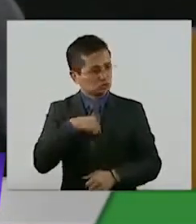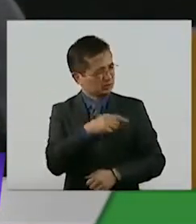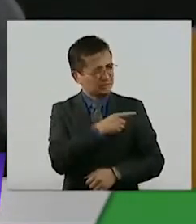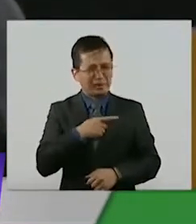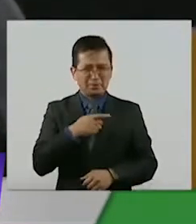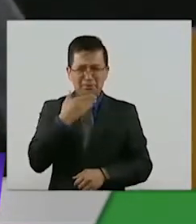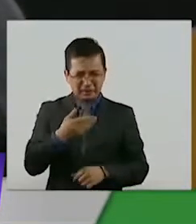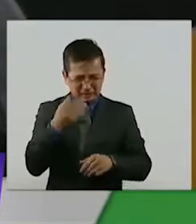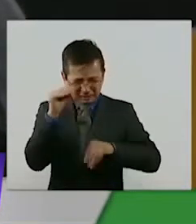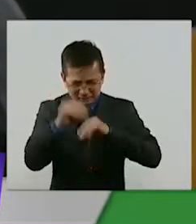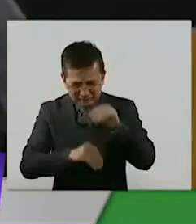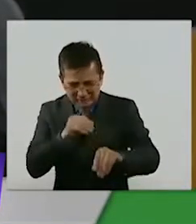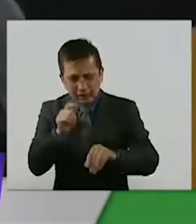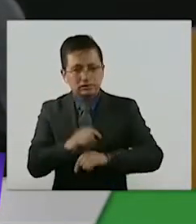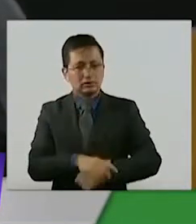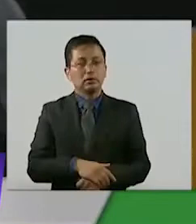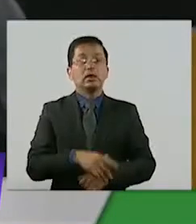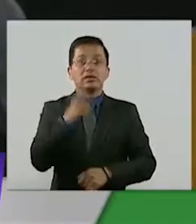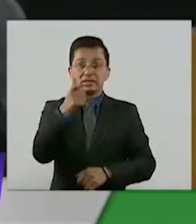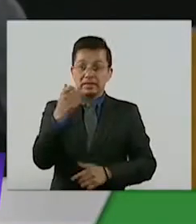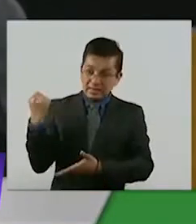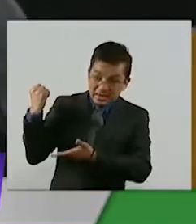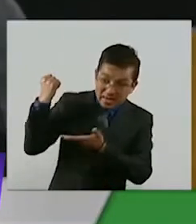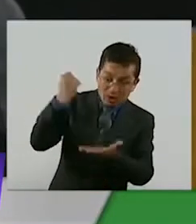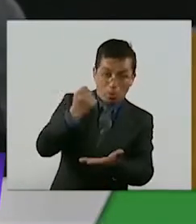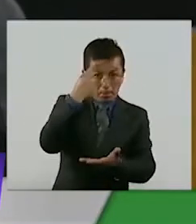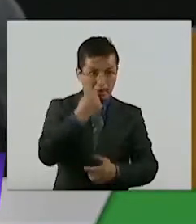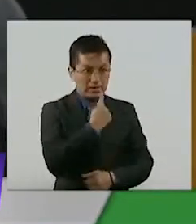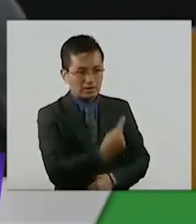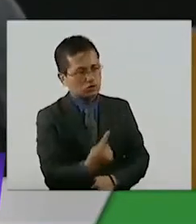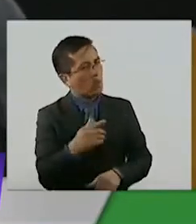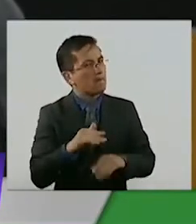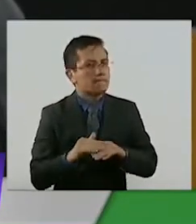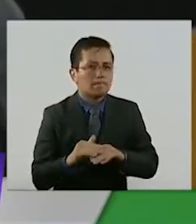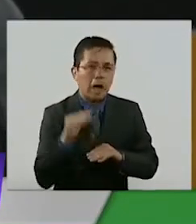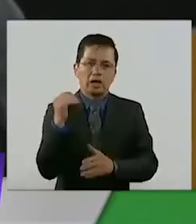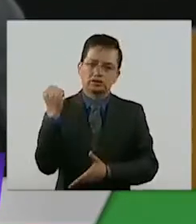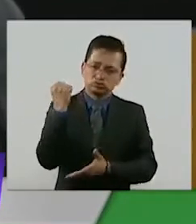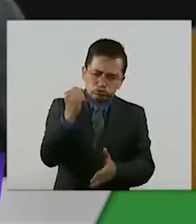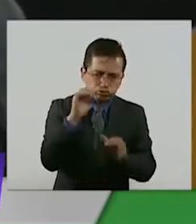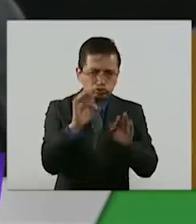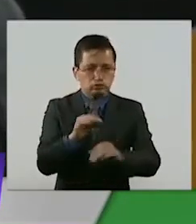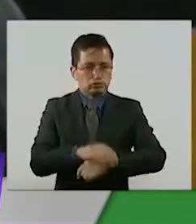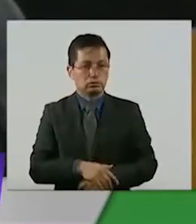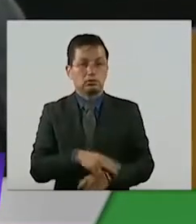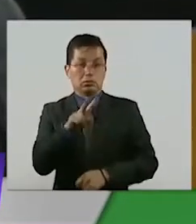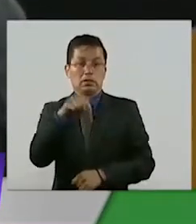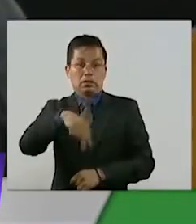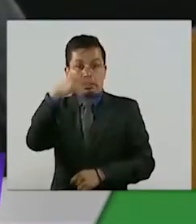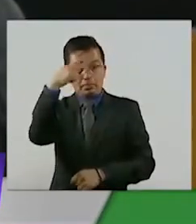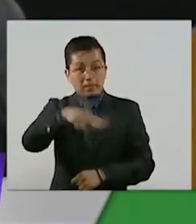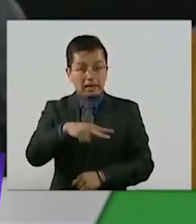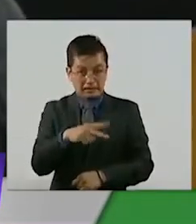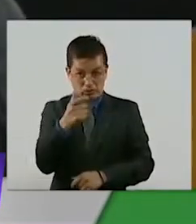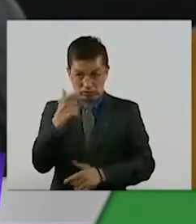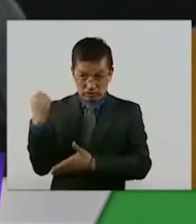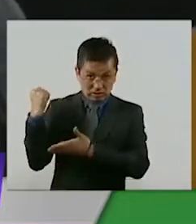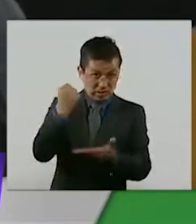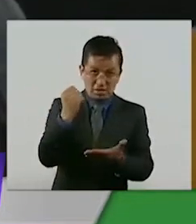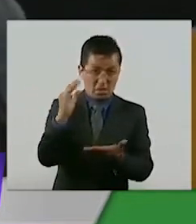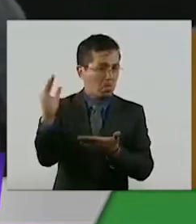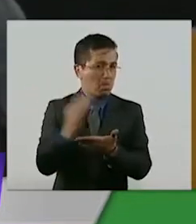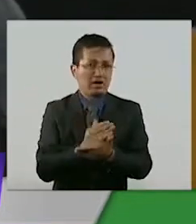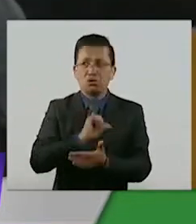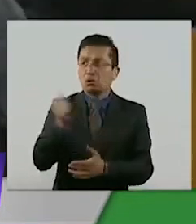mejorar la calidad de la inversión en la niñez. Esto es muy notable. México es uno de los países que menos invierte en